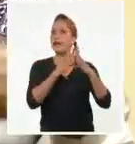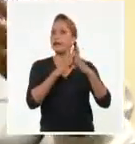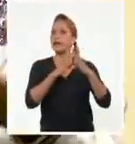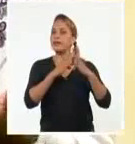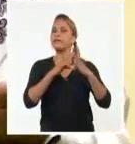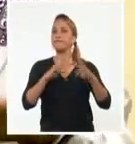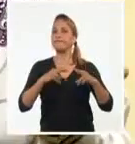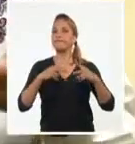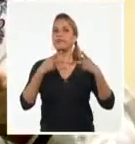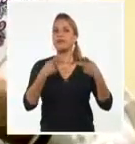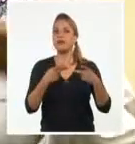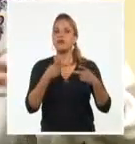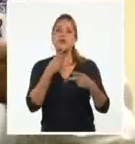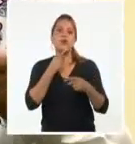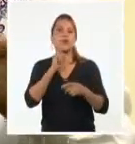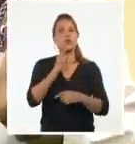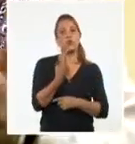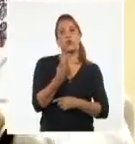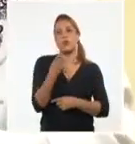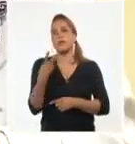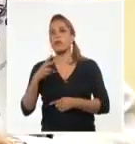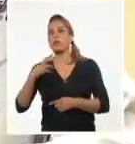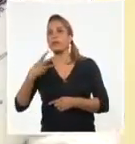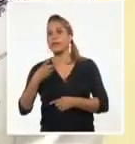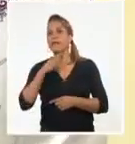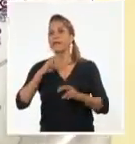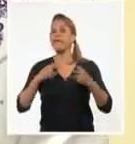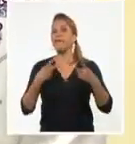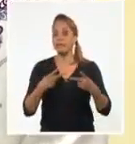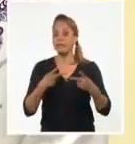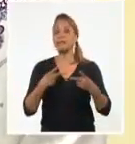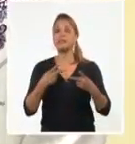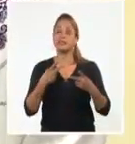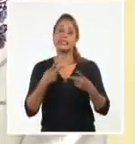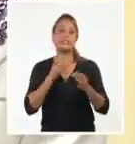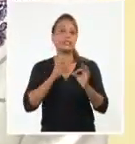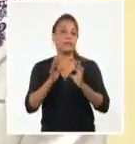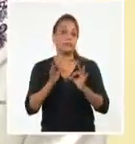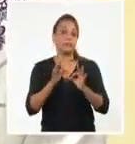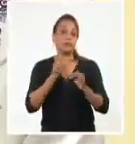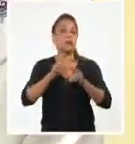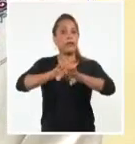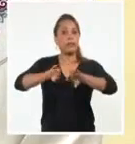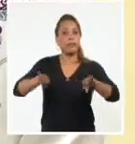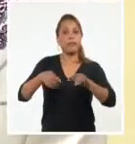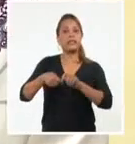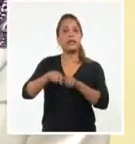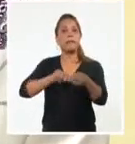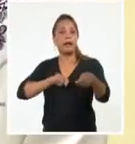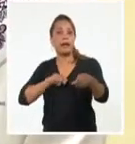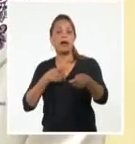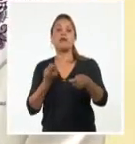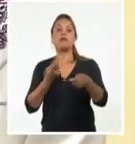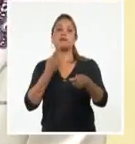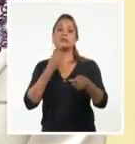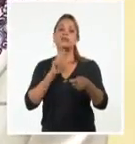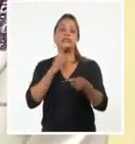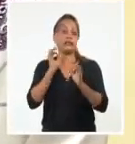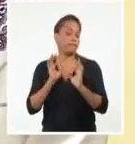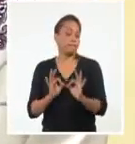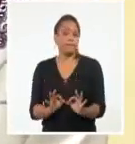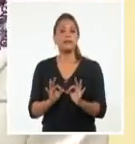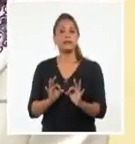reconstituido una, dos, tres veces, porque somos muy dados a la divorcialidad, a la separación, y